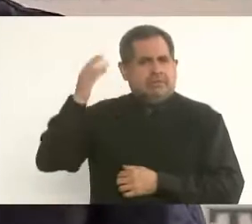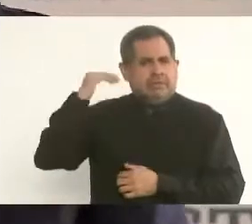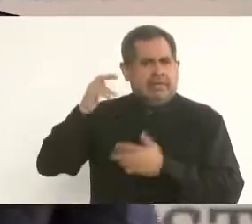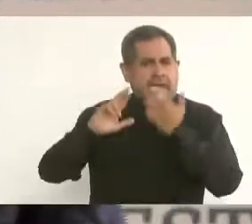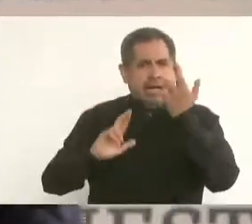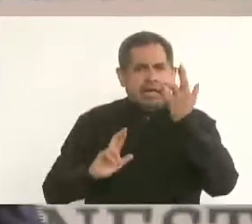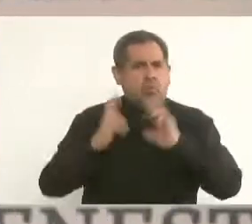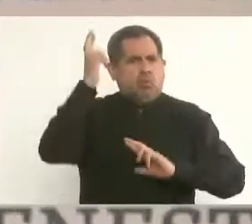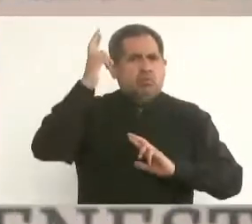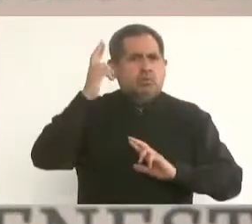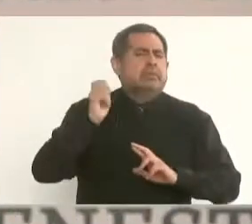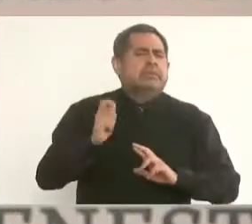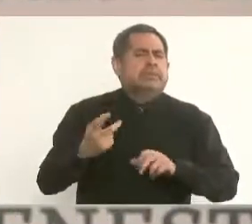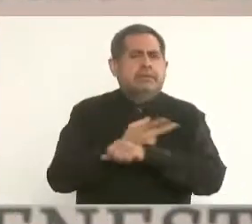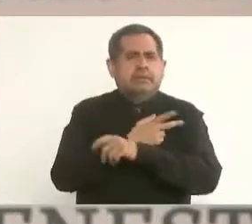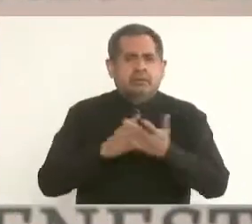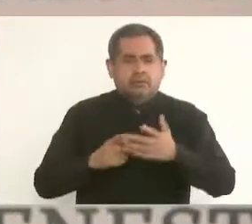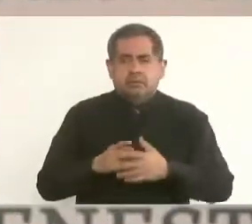fue